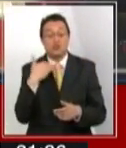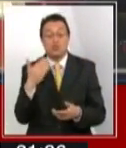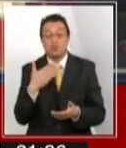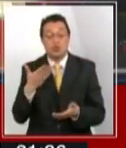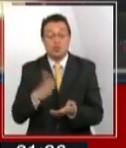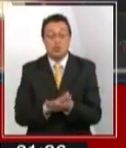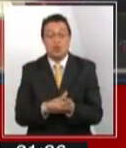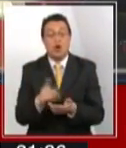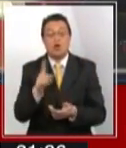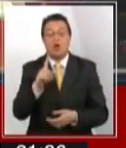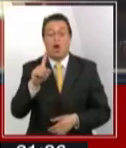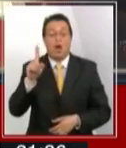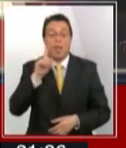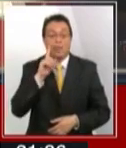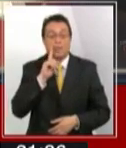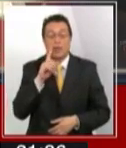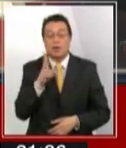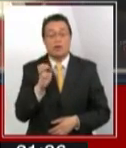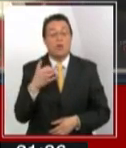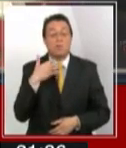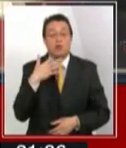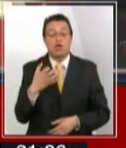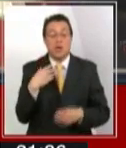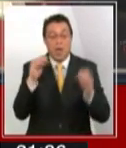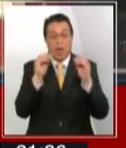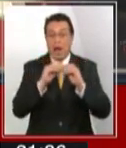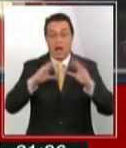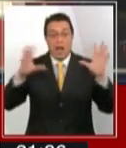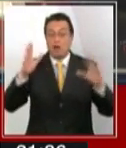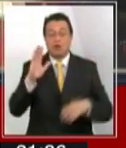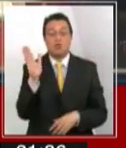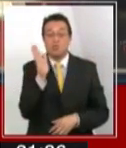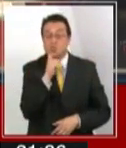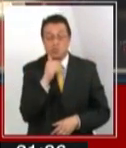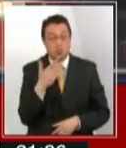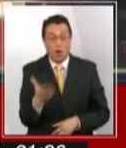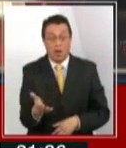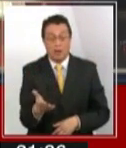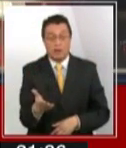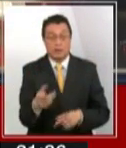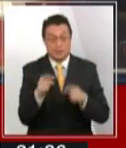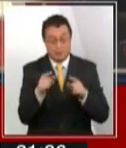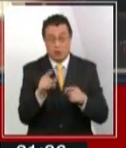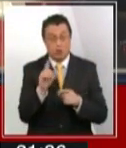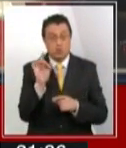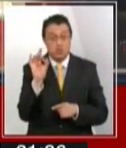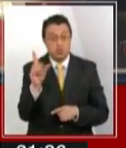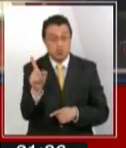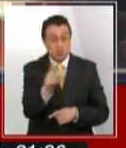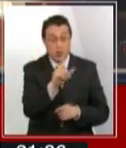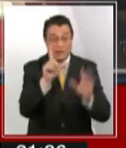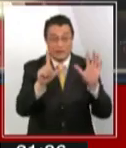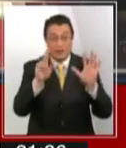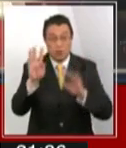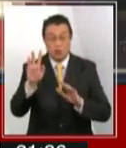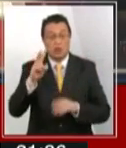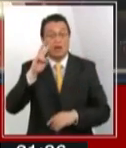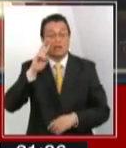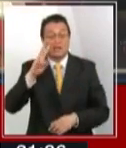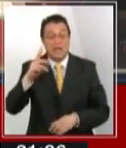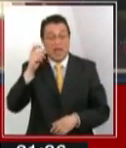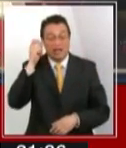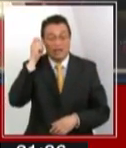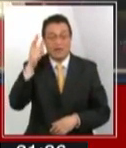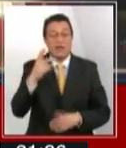tiene una causa concreta que ha informado hoy día Solange Huerta, ¿ninguno de esos 74 sin saber